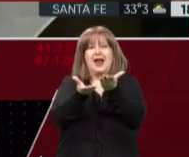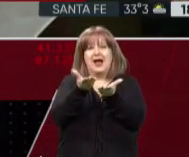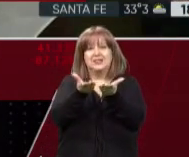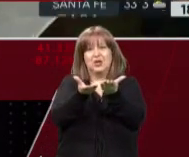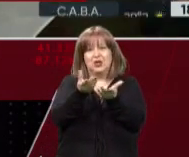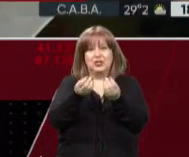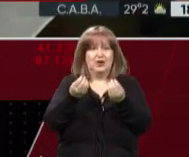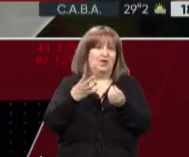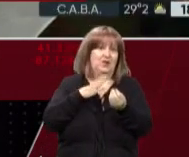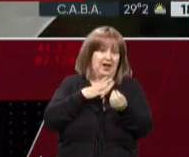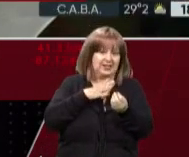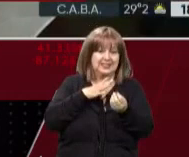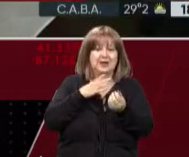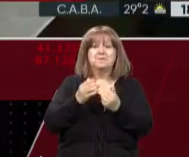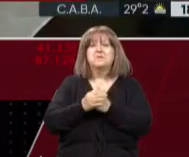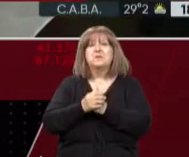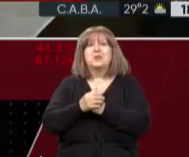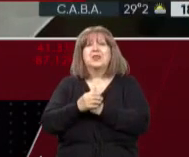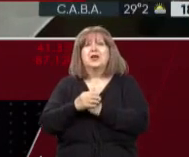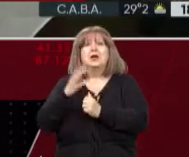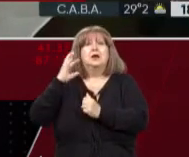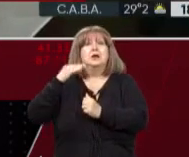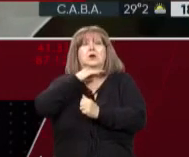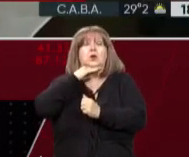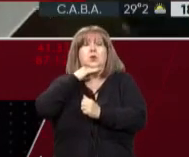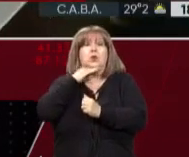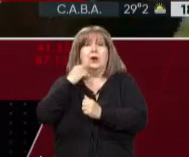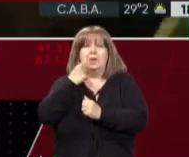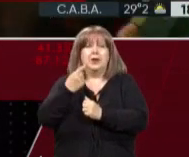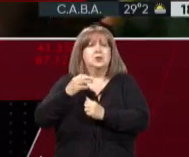en el 2010 aparece información que indica que podía,